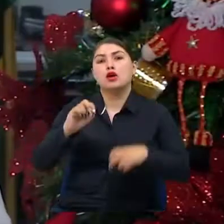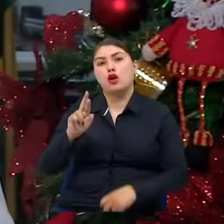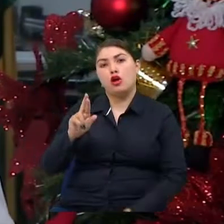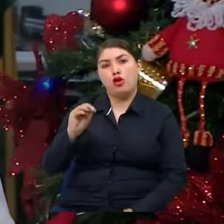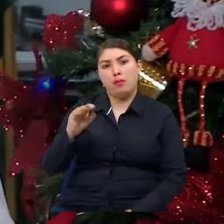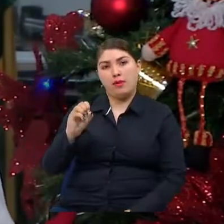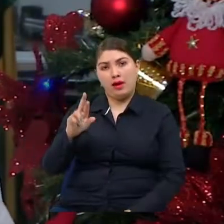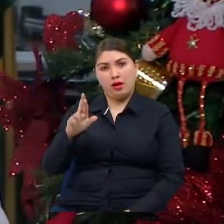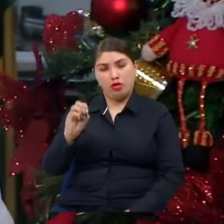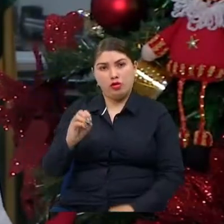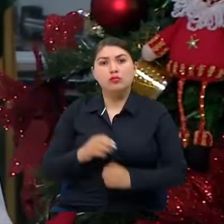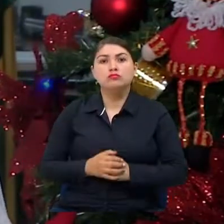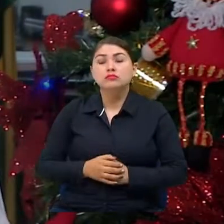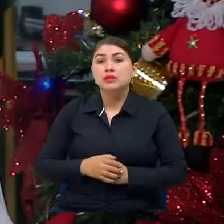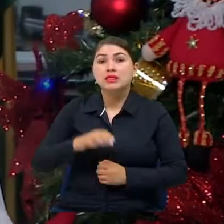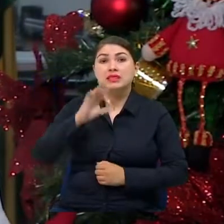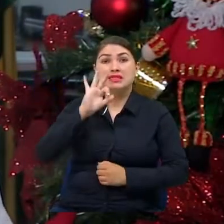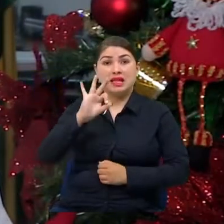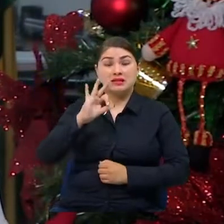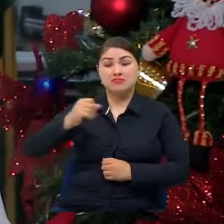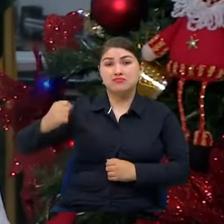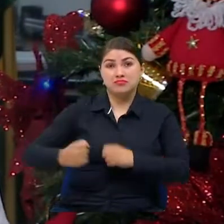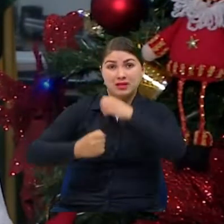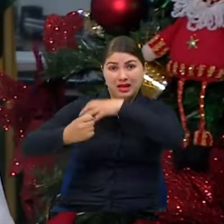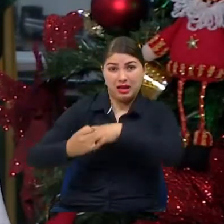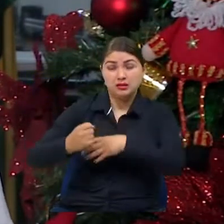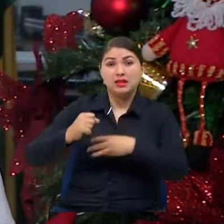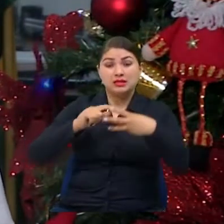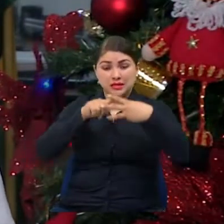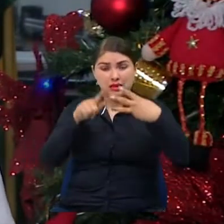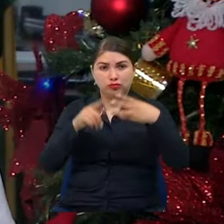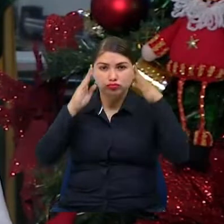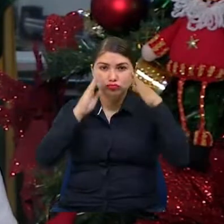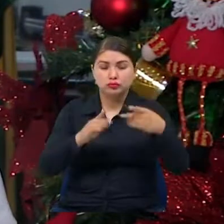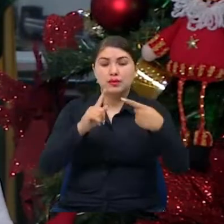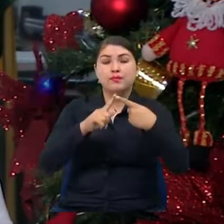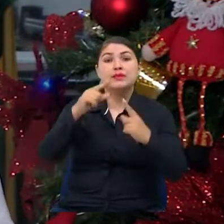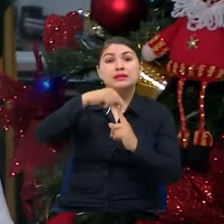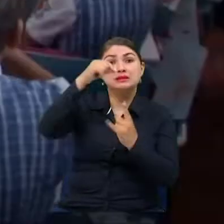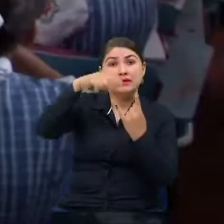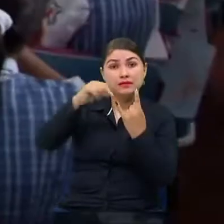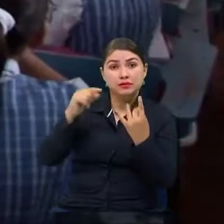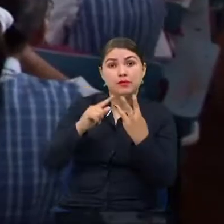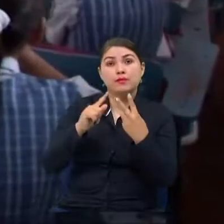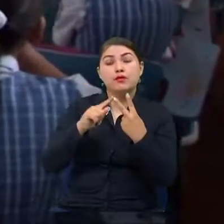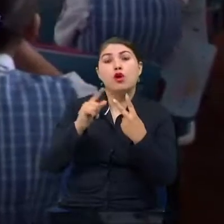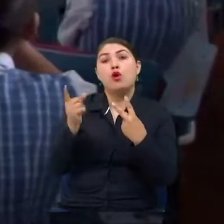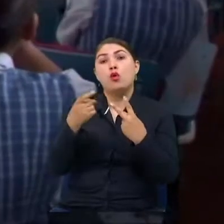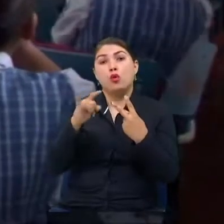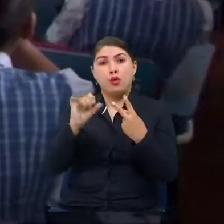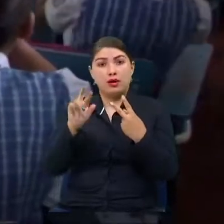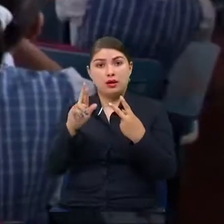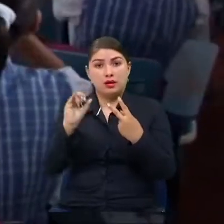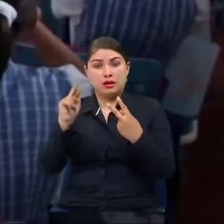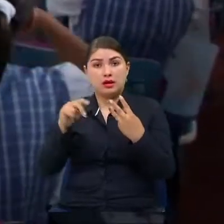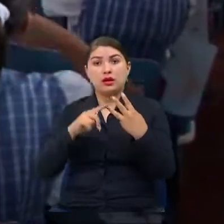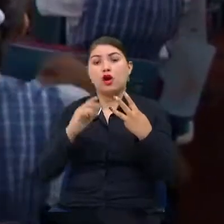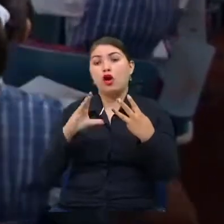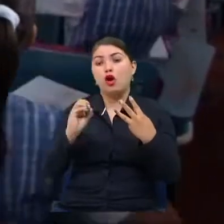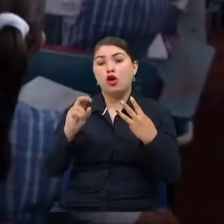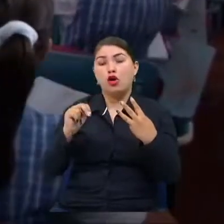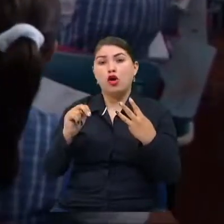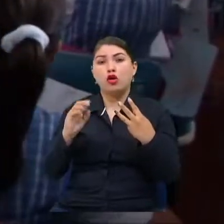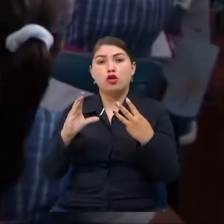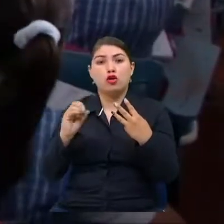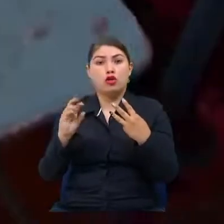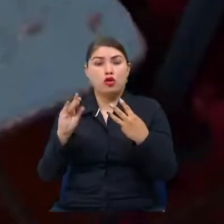van a intervenir tres plazas de mercado: la Plaza Guarín, la Plaza San Francisco y la Plaza La Concordia. También se remodelarán tres